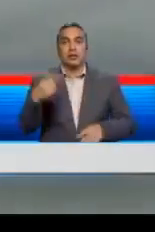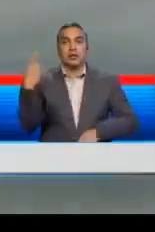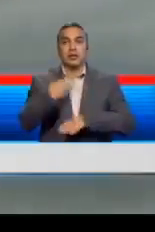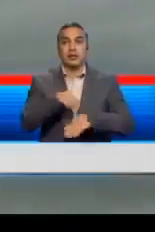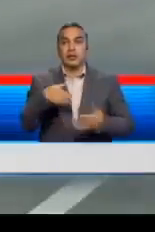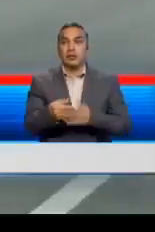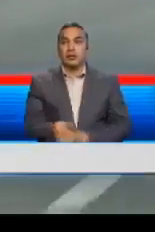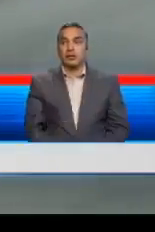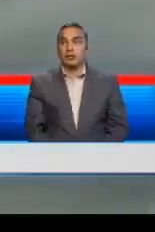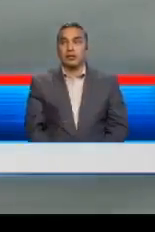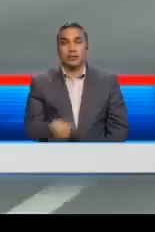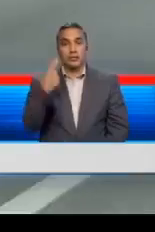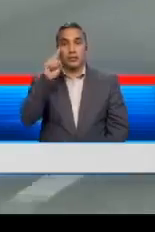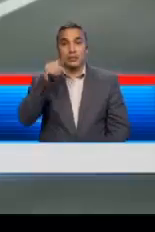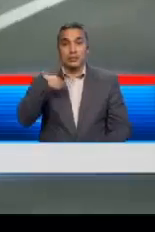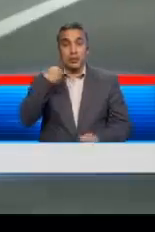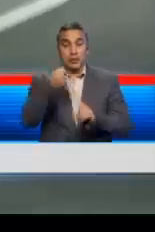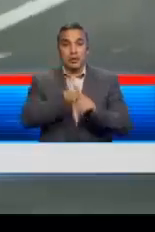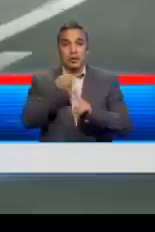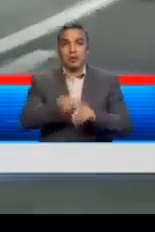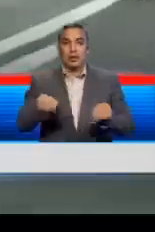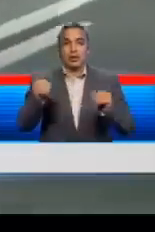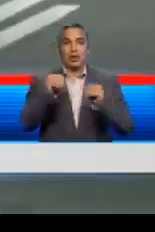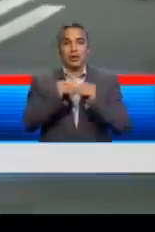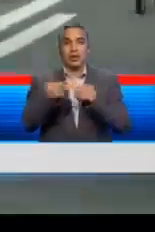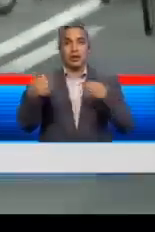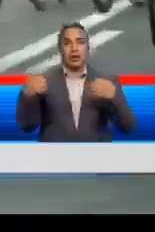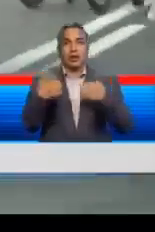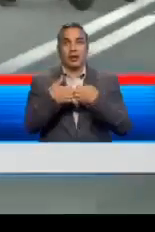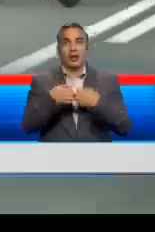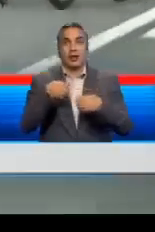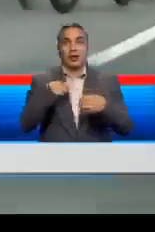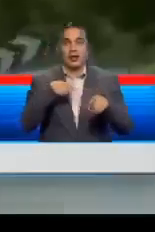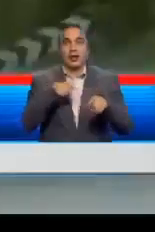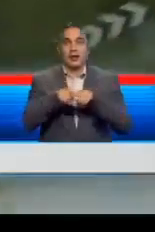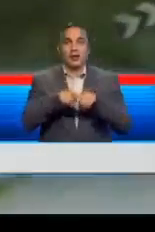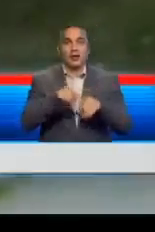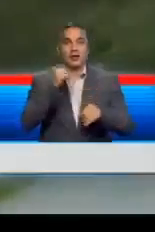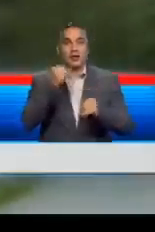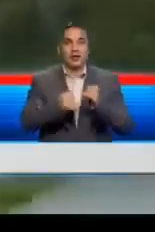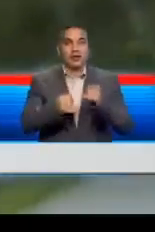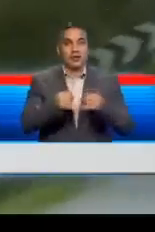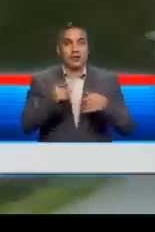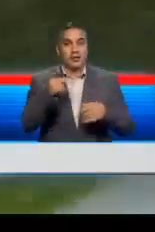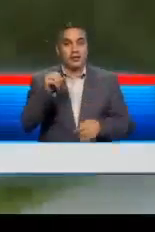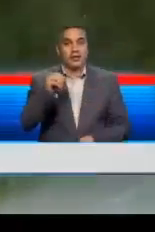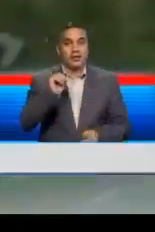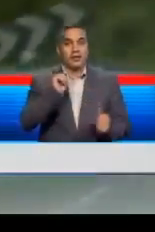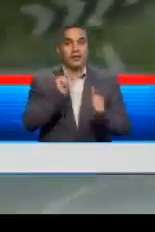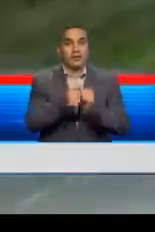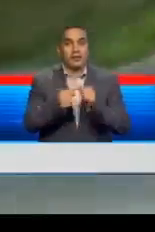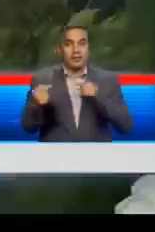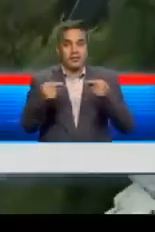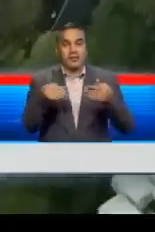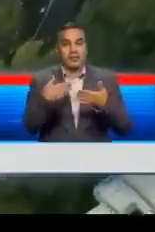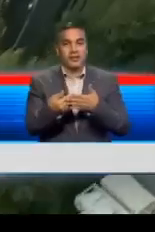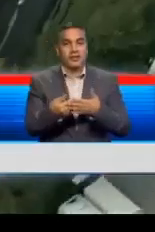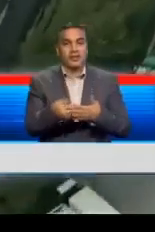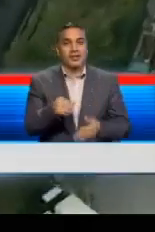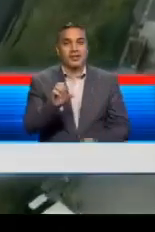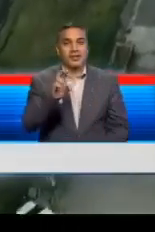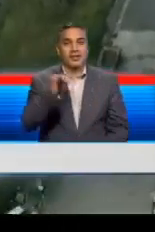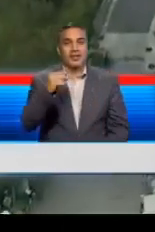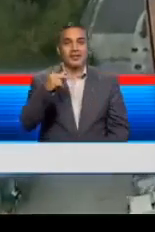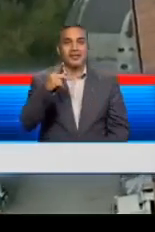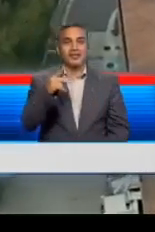compatriota. Carapaz dio batalla a sus máximos rivales en la carrera y en los últimos kilómetros estuvo palmo a palmo contra Eric Mas y